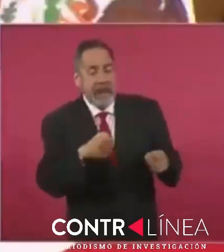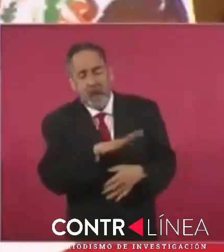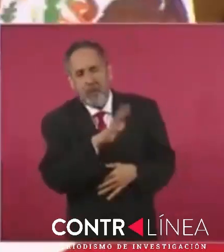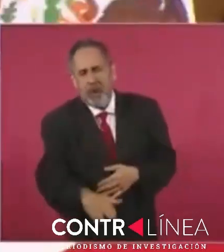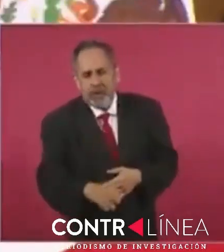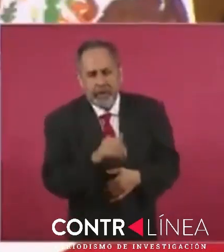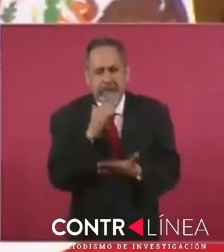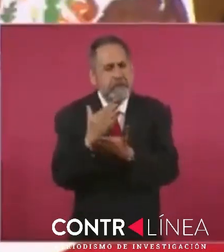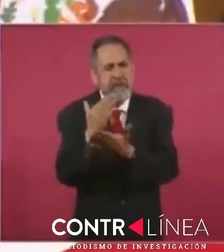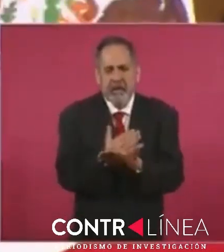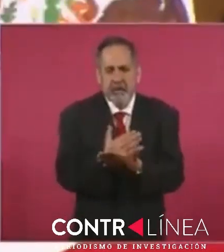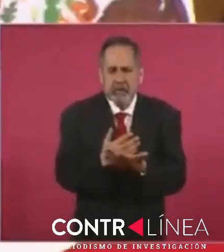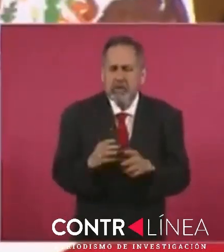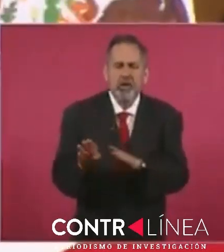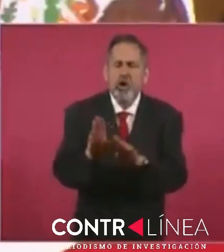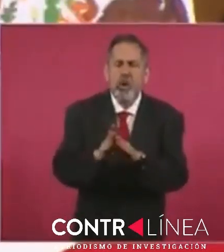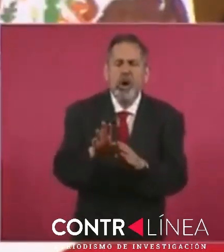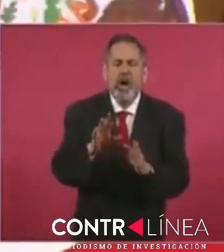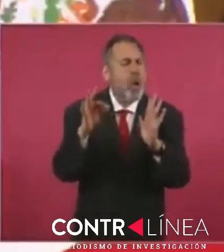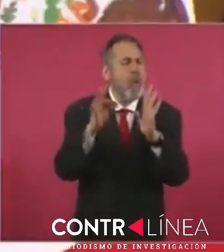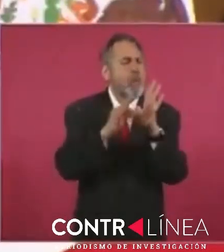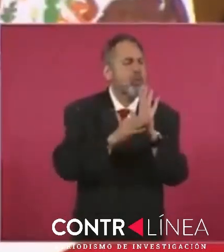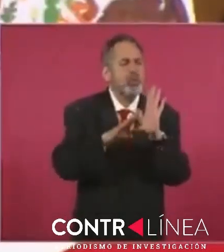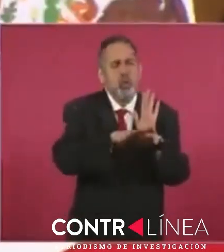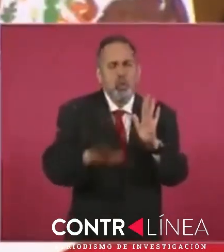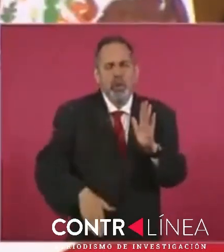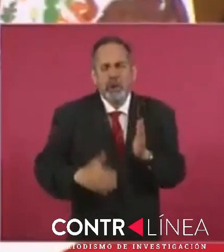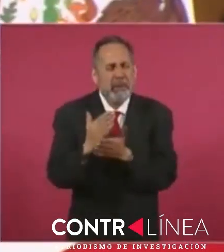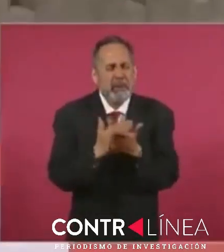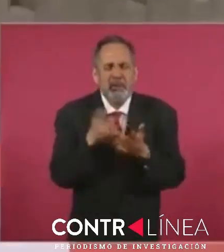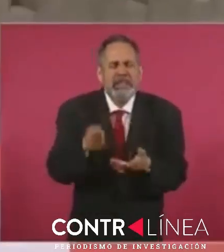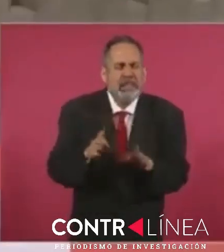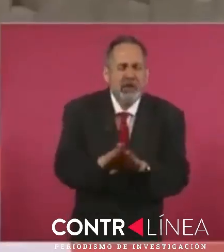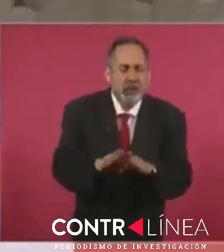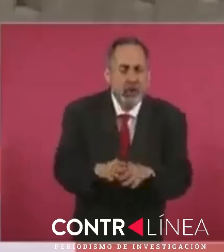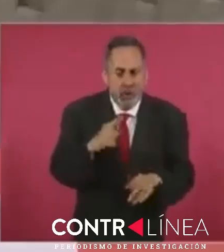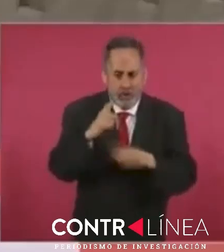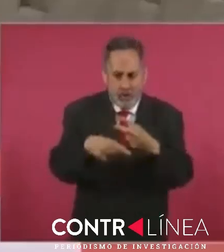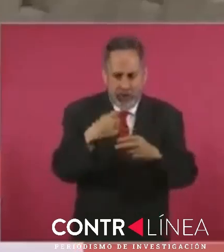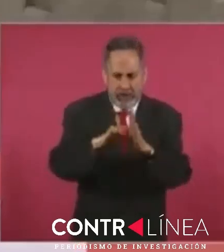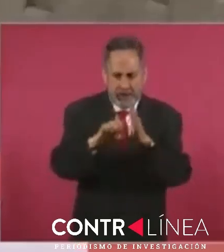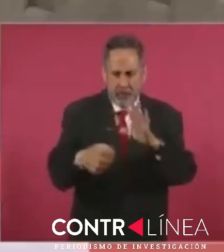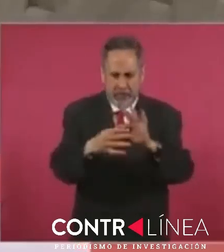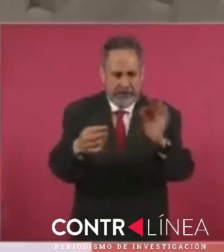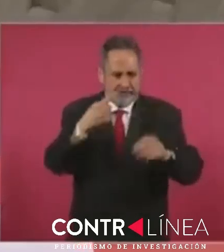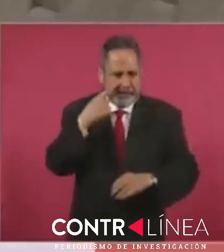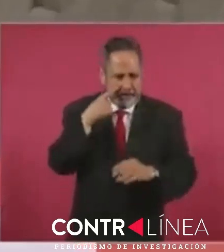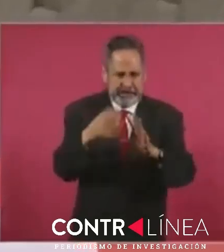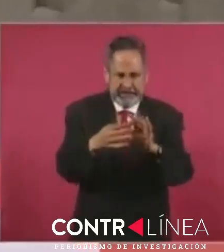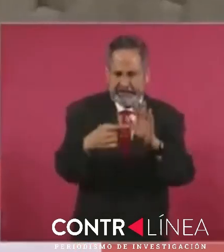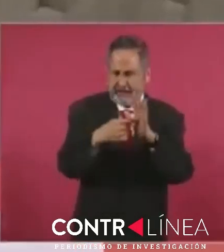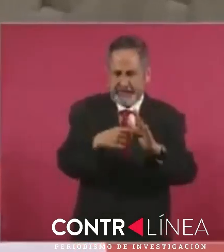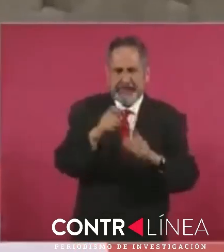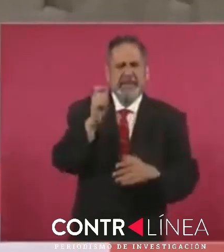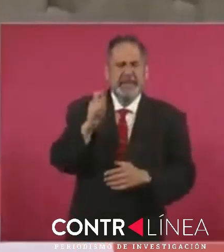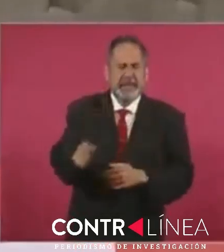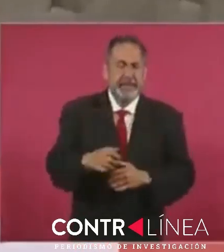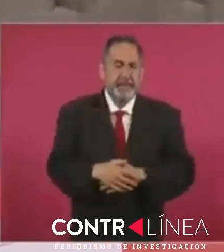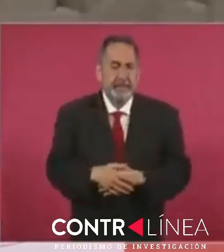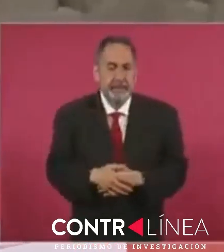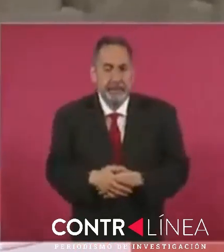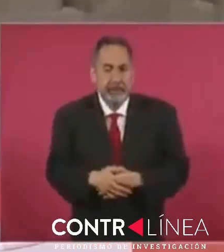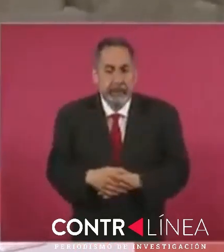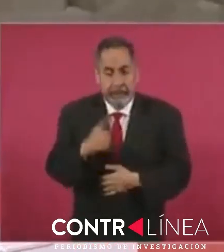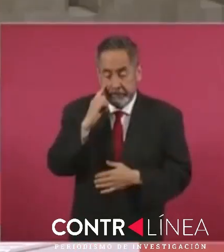eso del índice de letalidad? Para ilustrar este importante dato, cabe